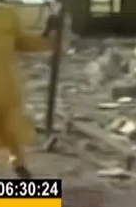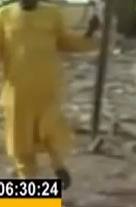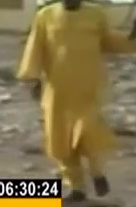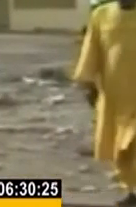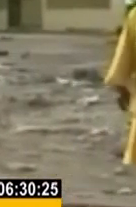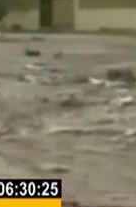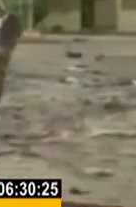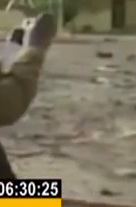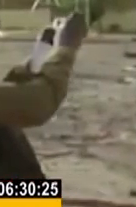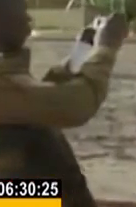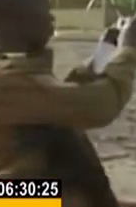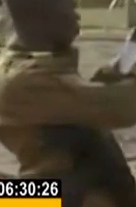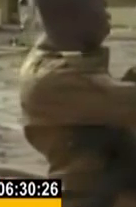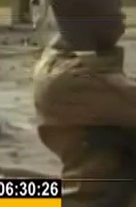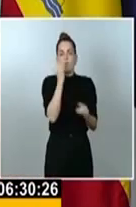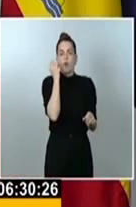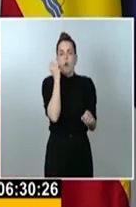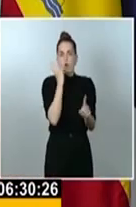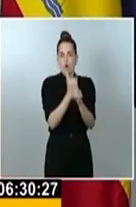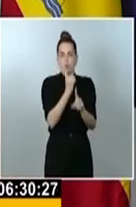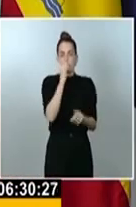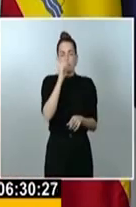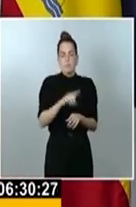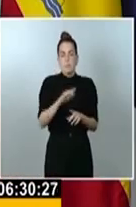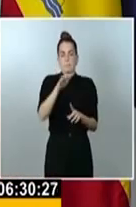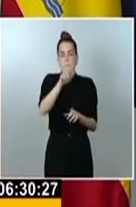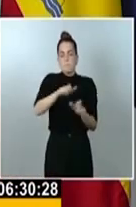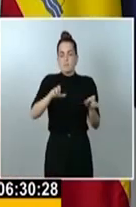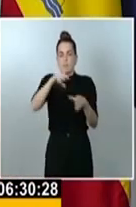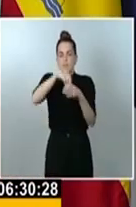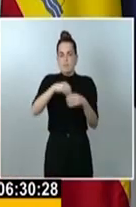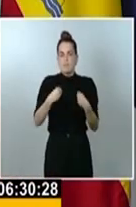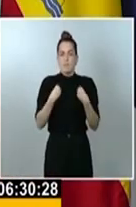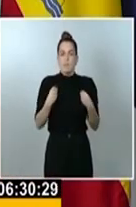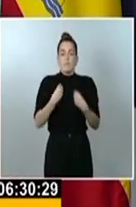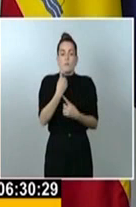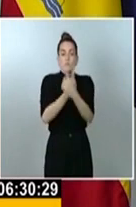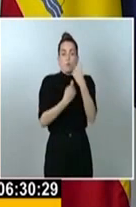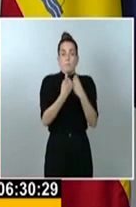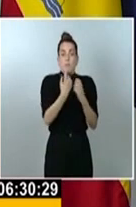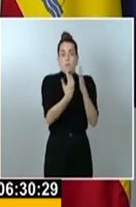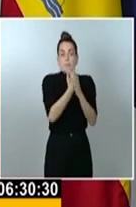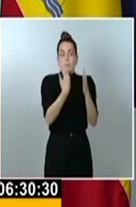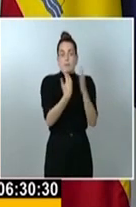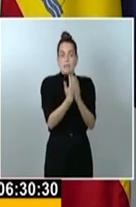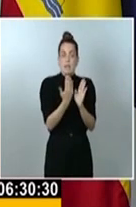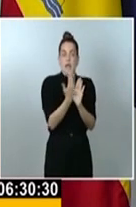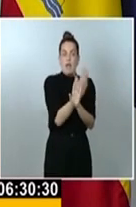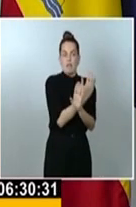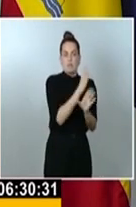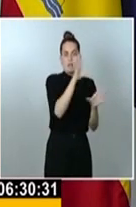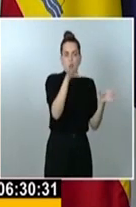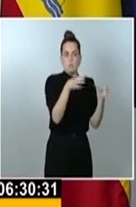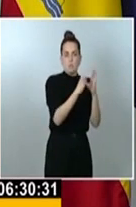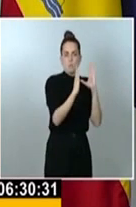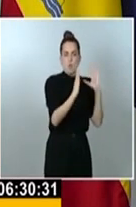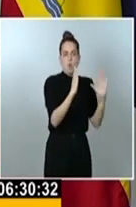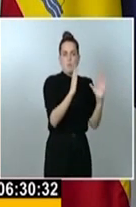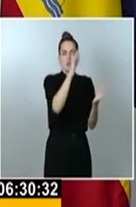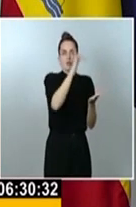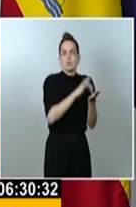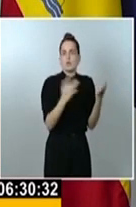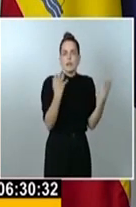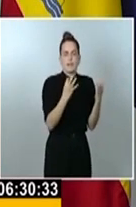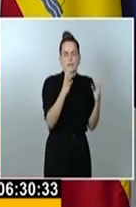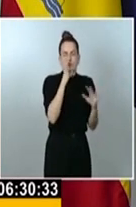del caso aún no han sido revelados. La información sobre lo que ocurrió en esos momentos es confusa. Hemos estado desde